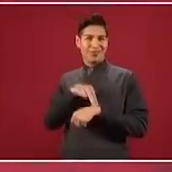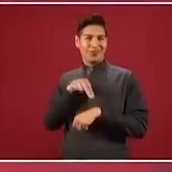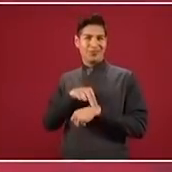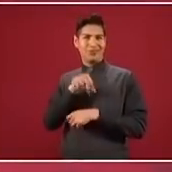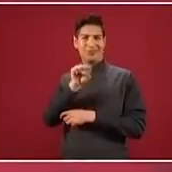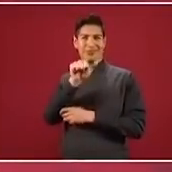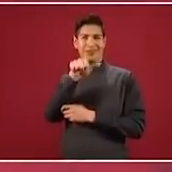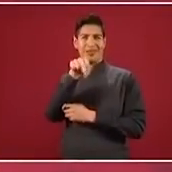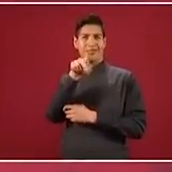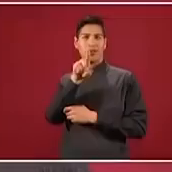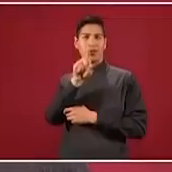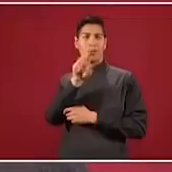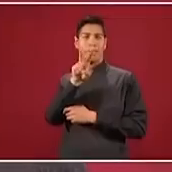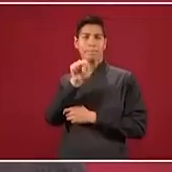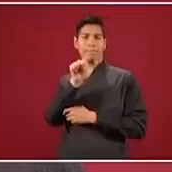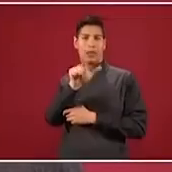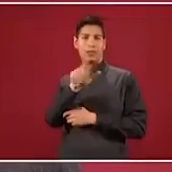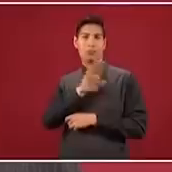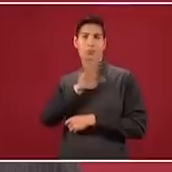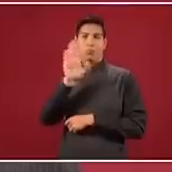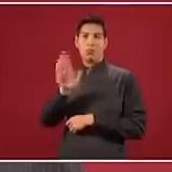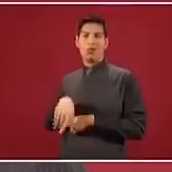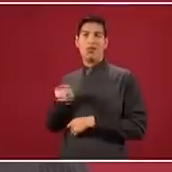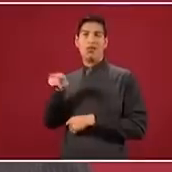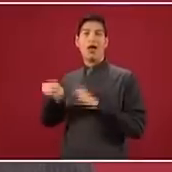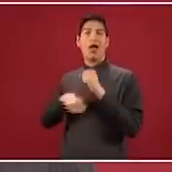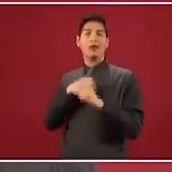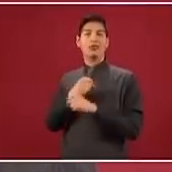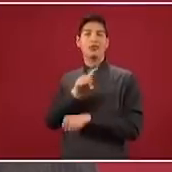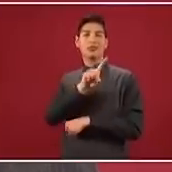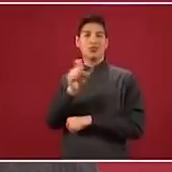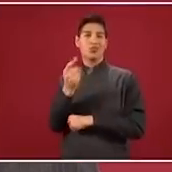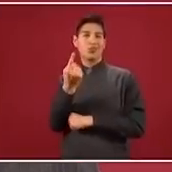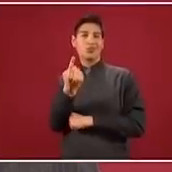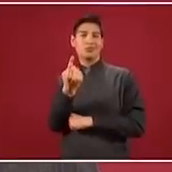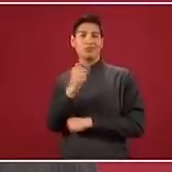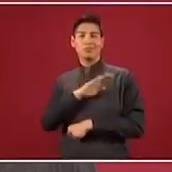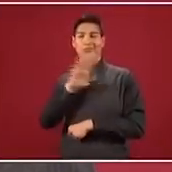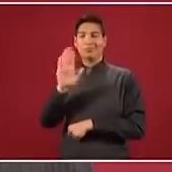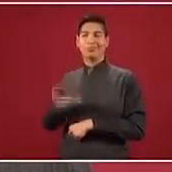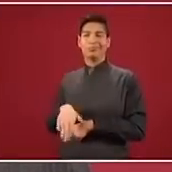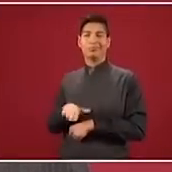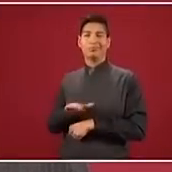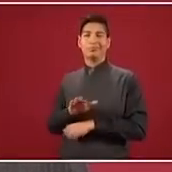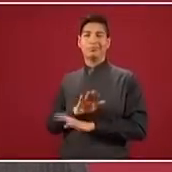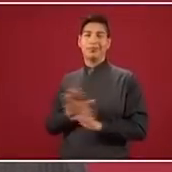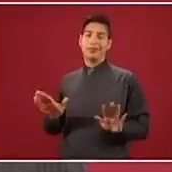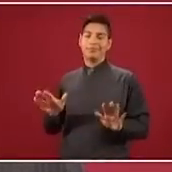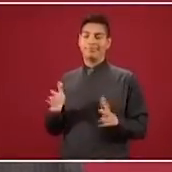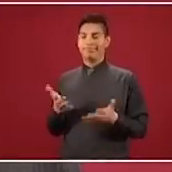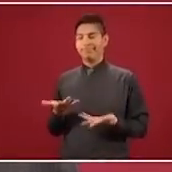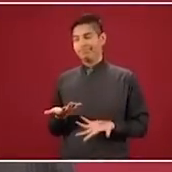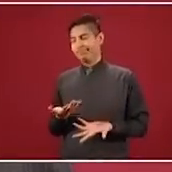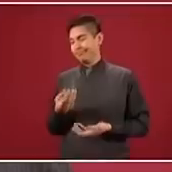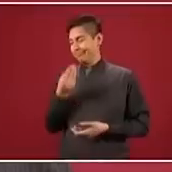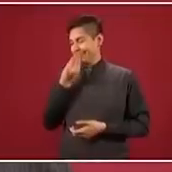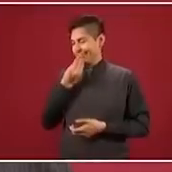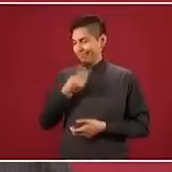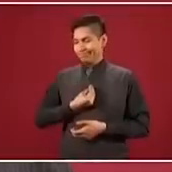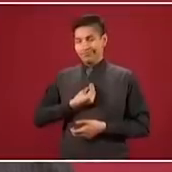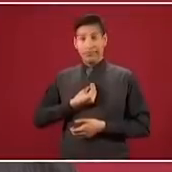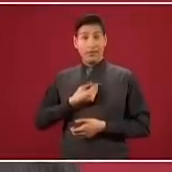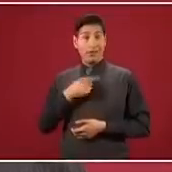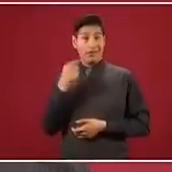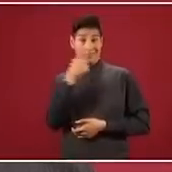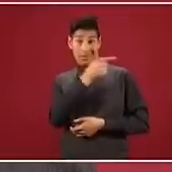Pablo Sandoval, de 101 años, un dirigente social de Guerrero,